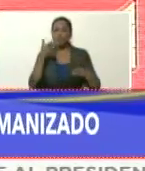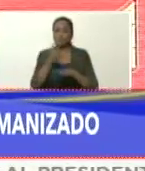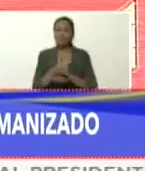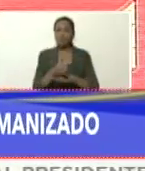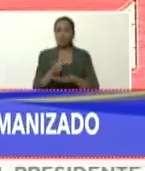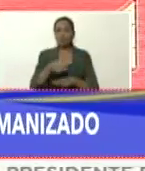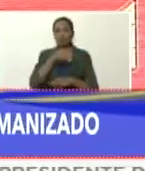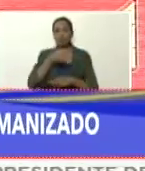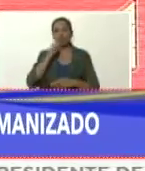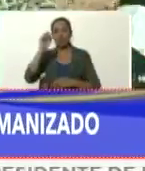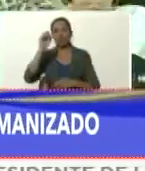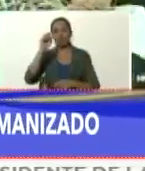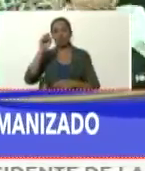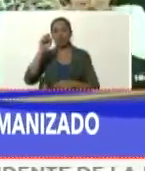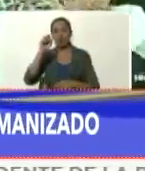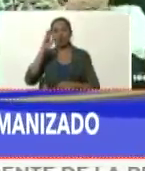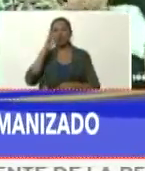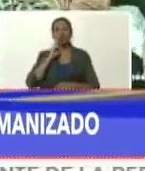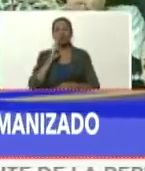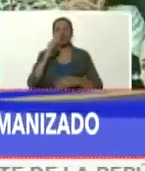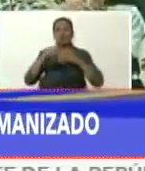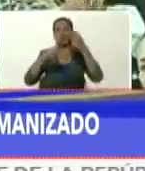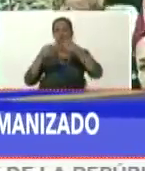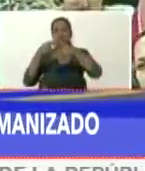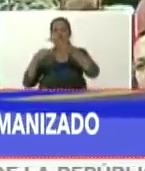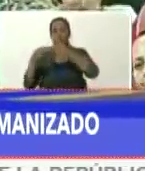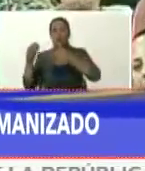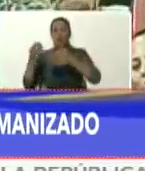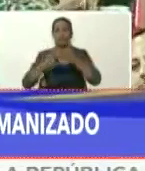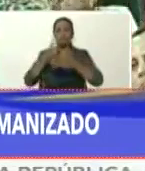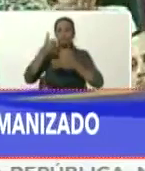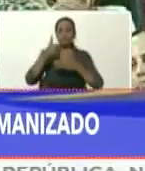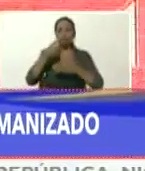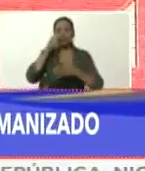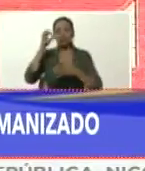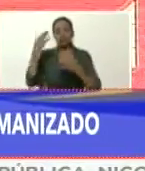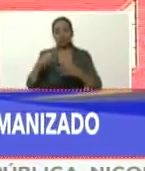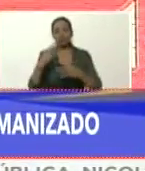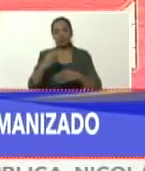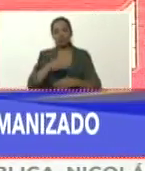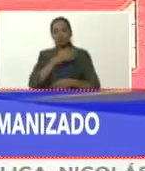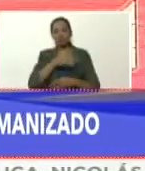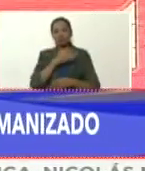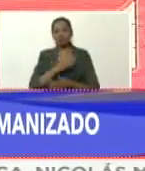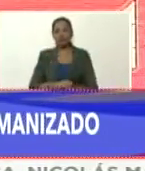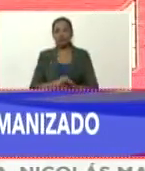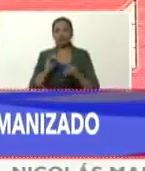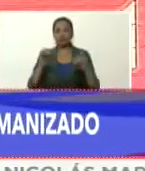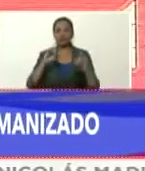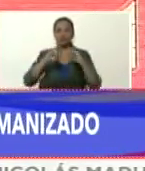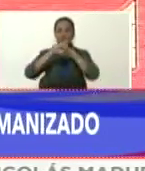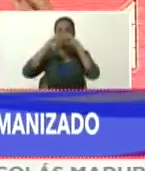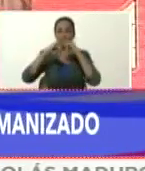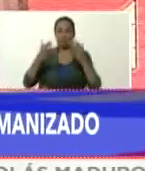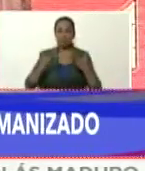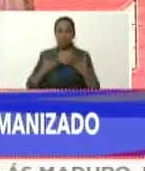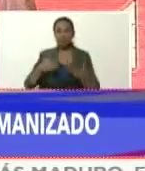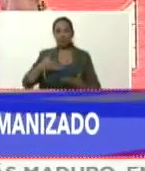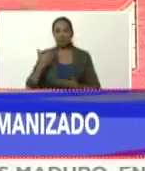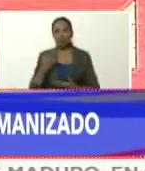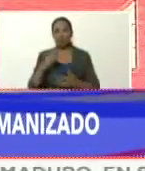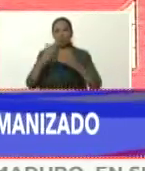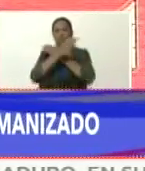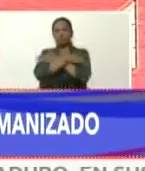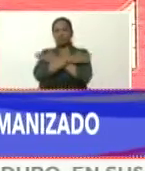el socialismo bolivariano construyendo la mayor suma de seguridad social, la mayor suma de felicidad posible.